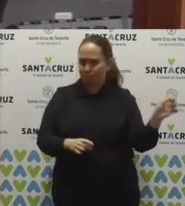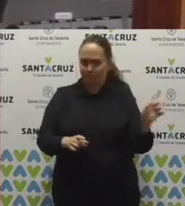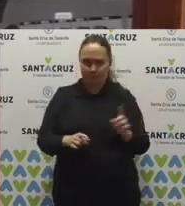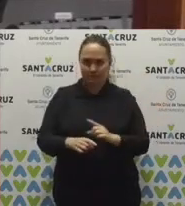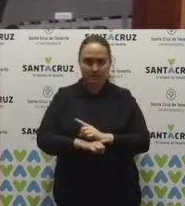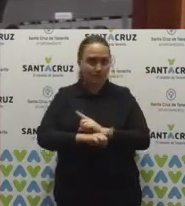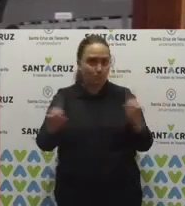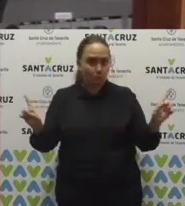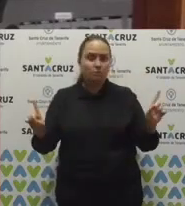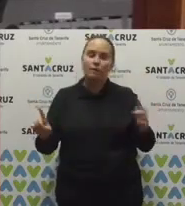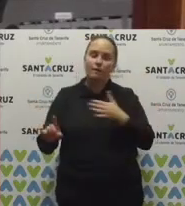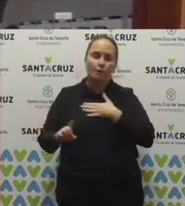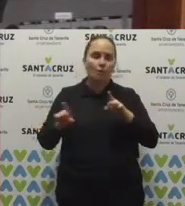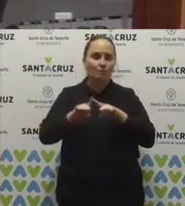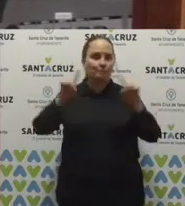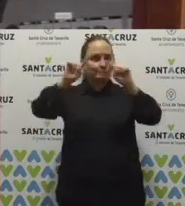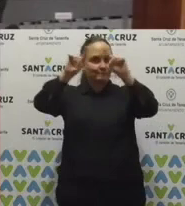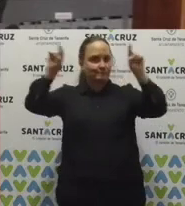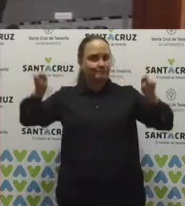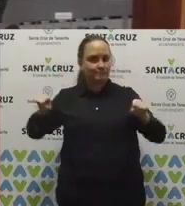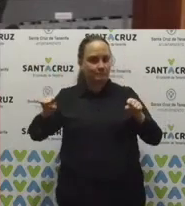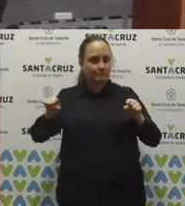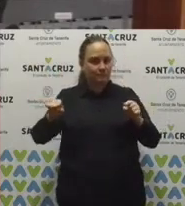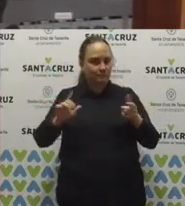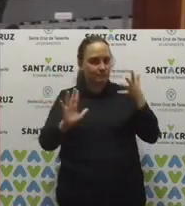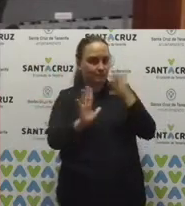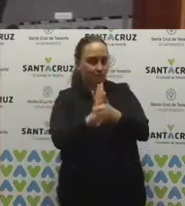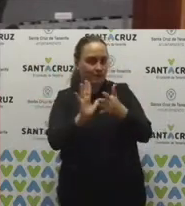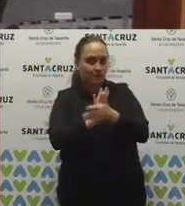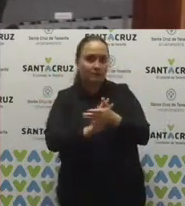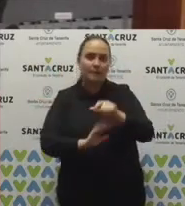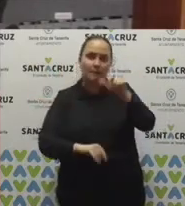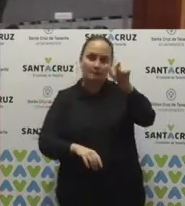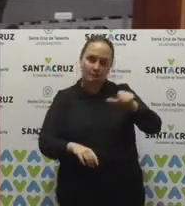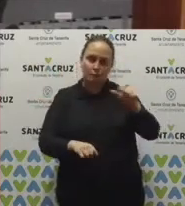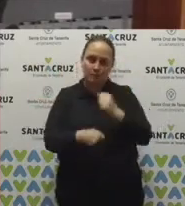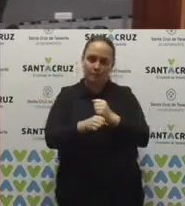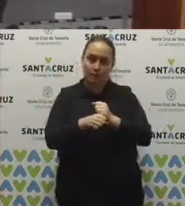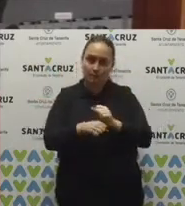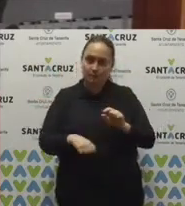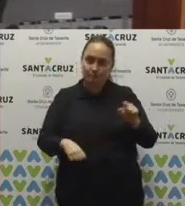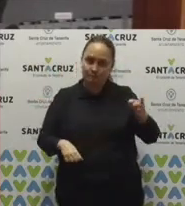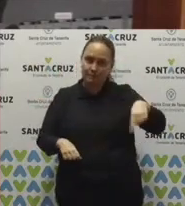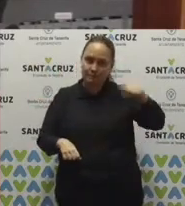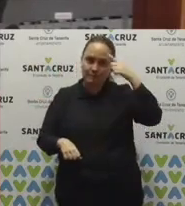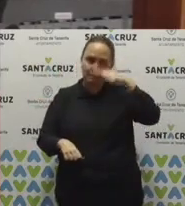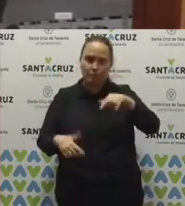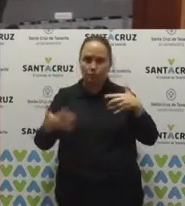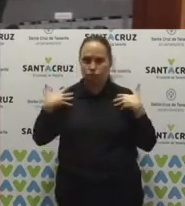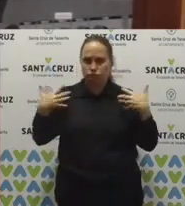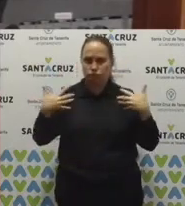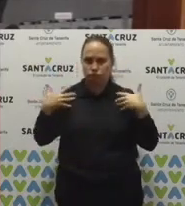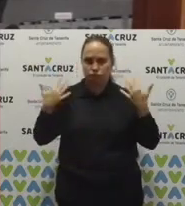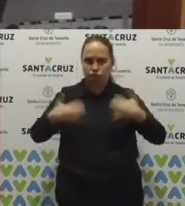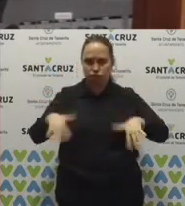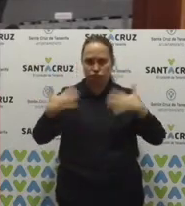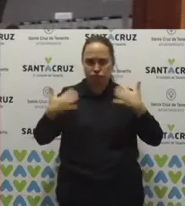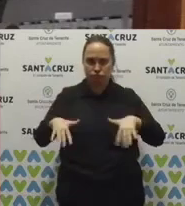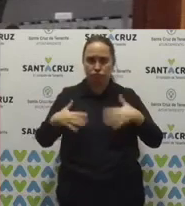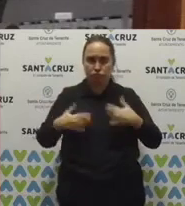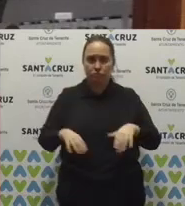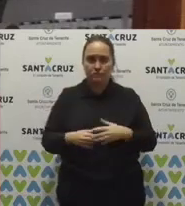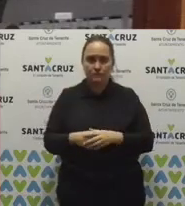desde aquí además quiero abrir un paréntesis para mostrar todo nuestro apoyo con los trabajadores que sabemos que lo están pasando muy mal ya desde el mandato